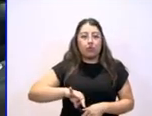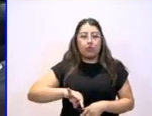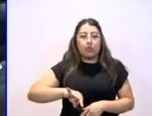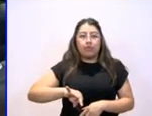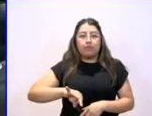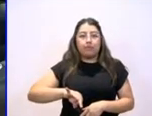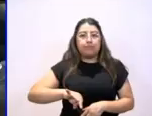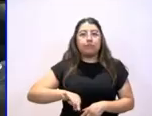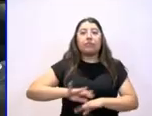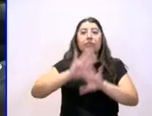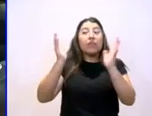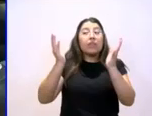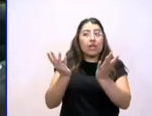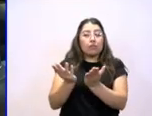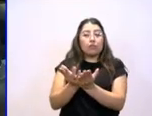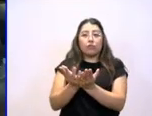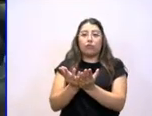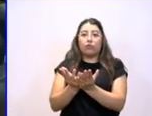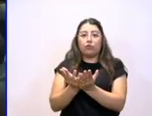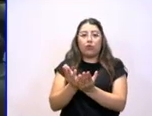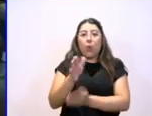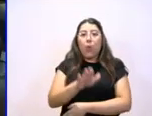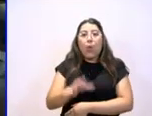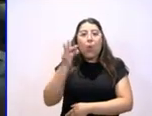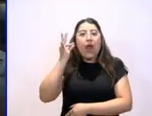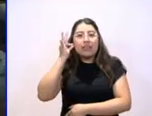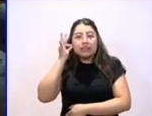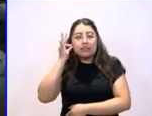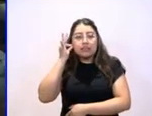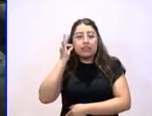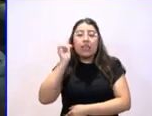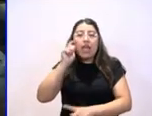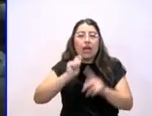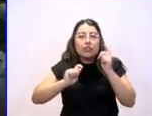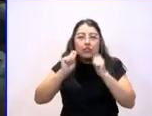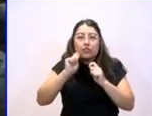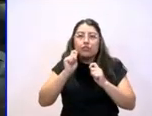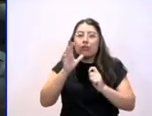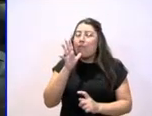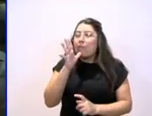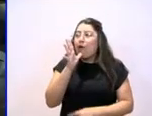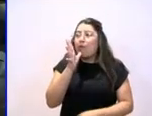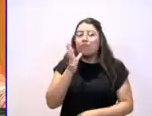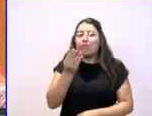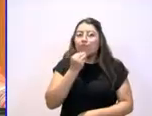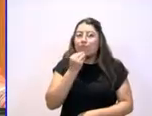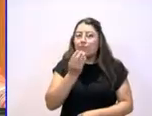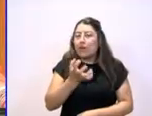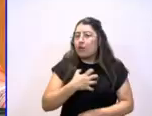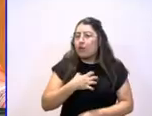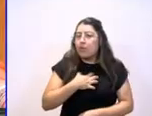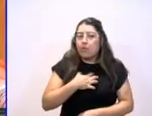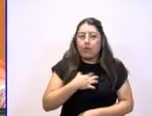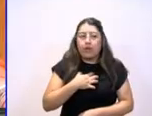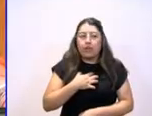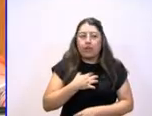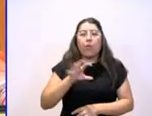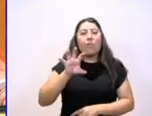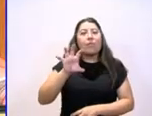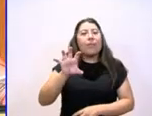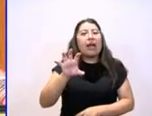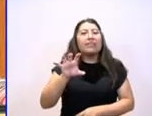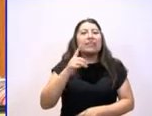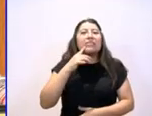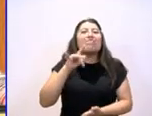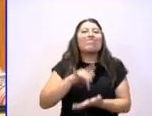ocurriendo en un mundo en el que una niña llora porque no tiene para comer? ¿Qué está ocurriendo en un país en el que se